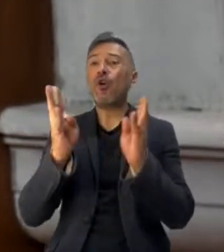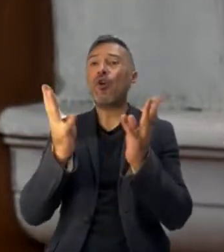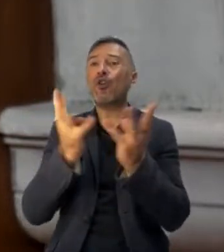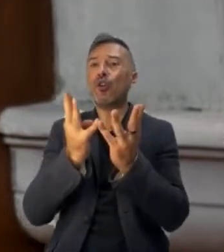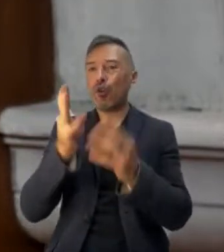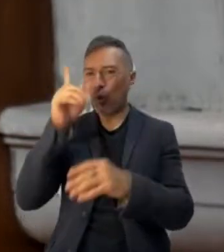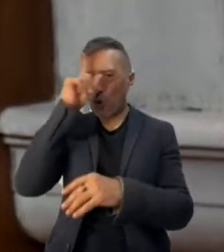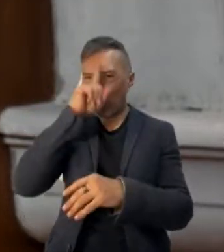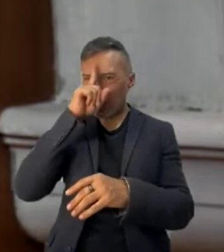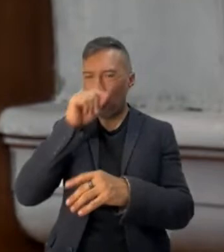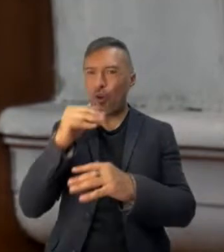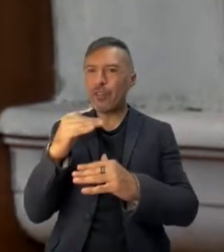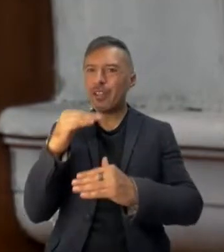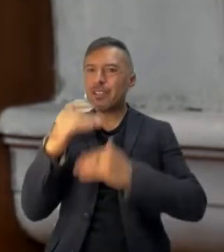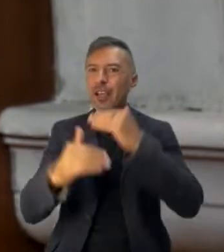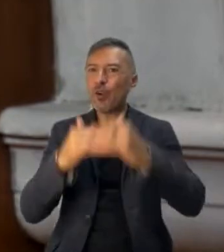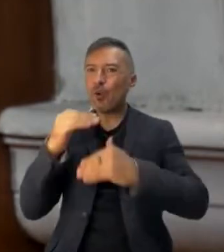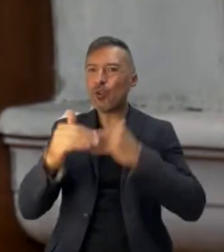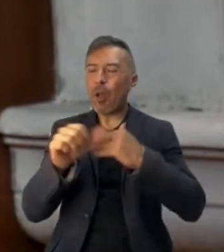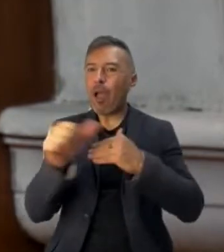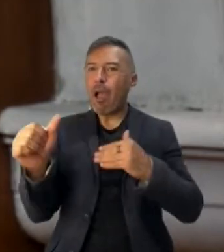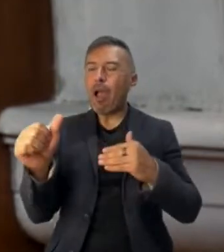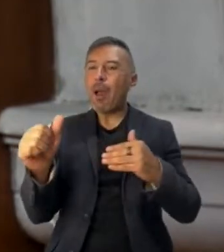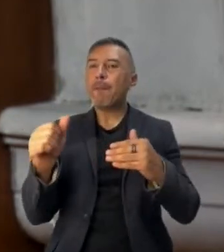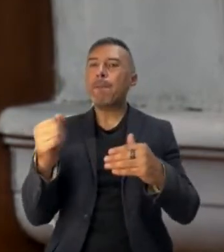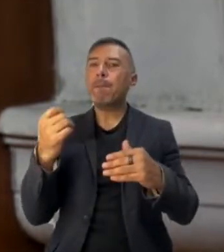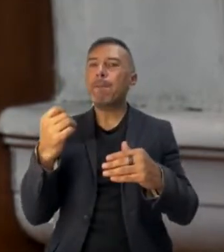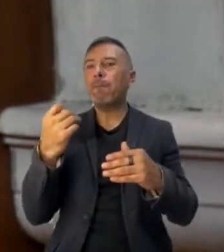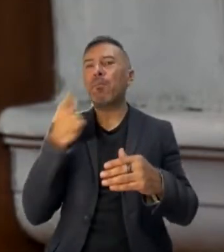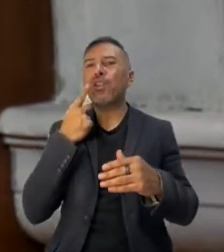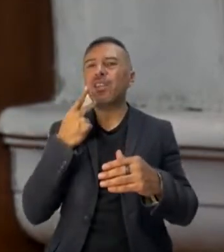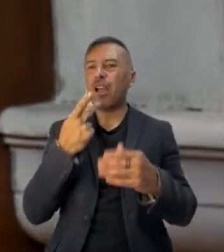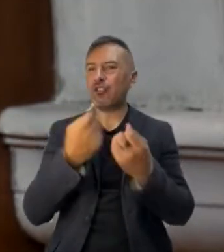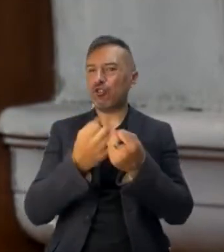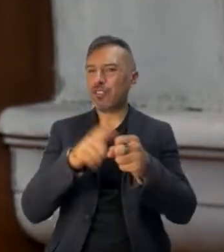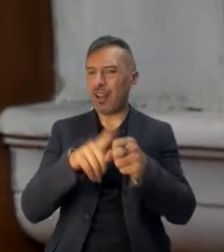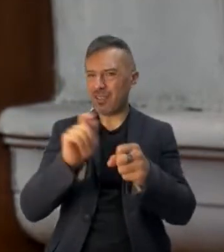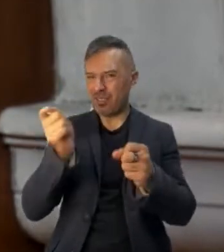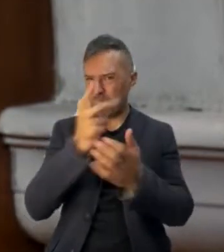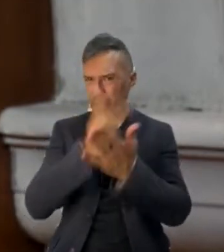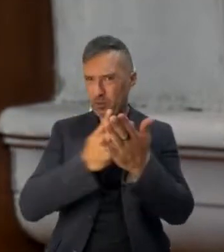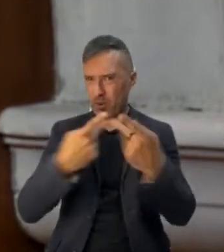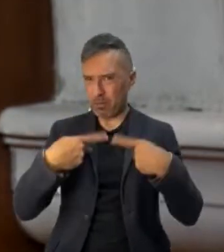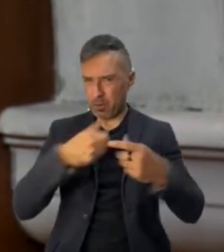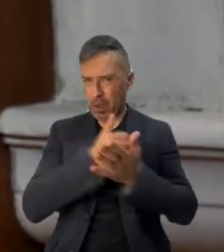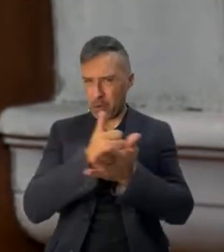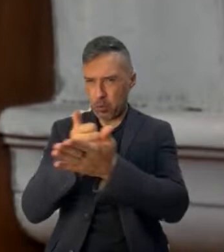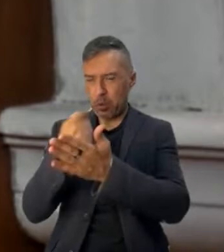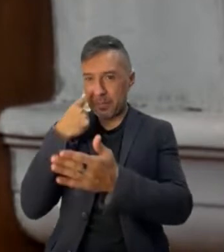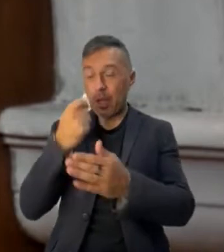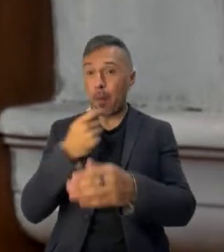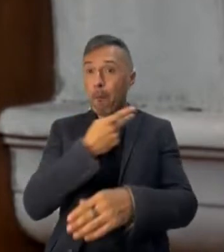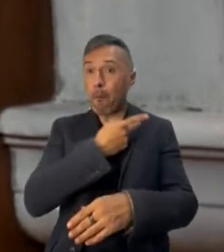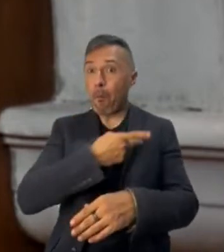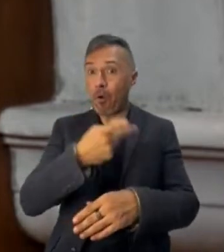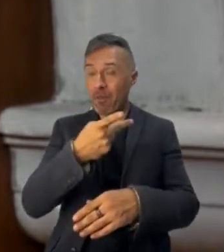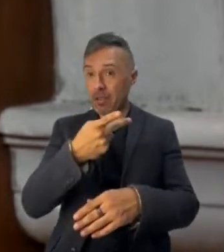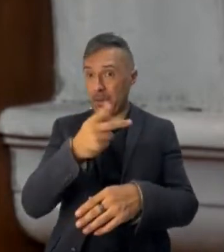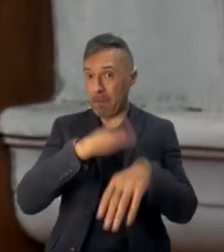detectó efectivamente que se redujo la pobreza y la pobreza extrema de 8.2